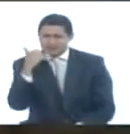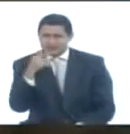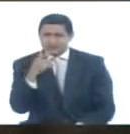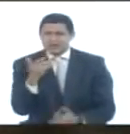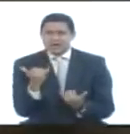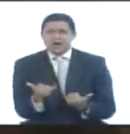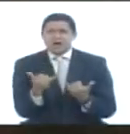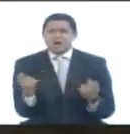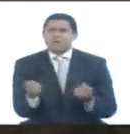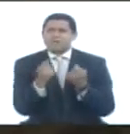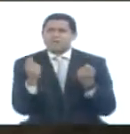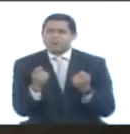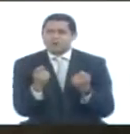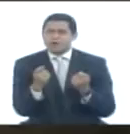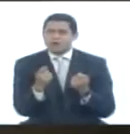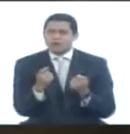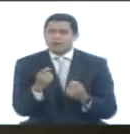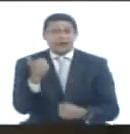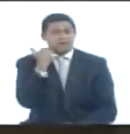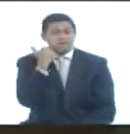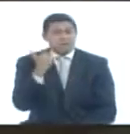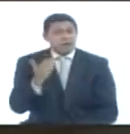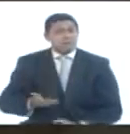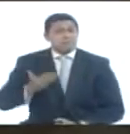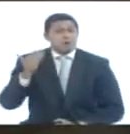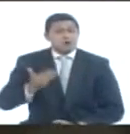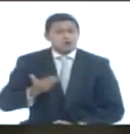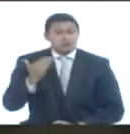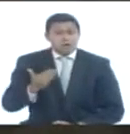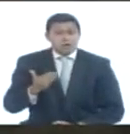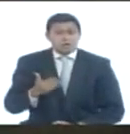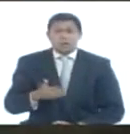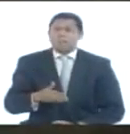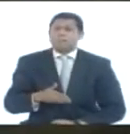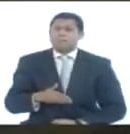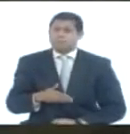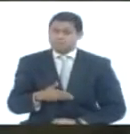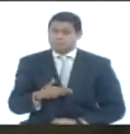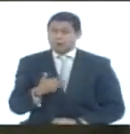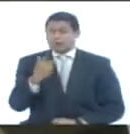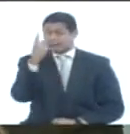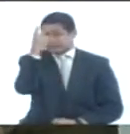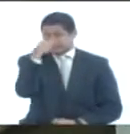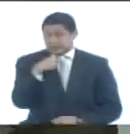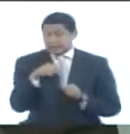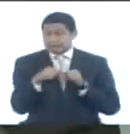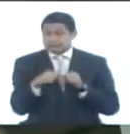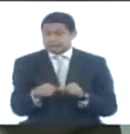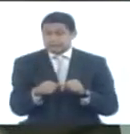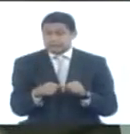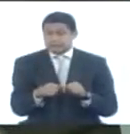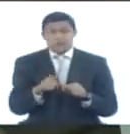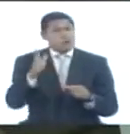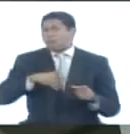este mismo programa, que es una de las patologías más importantes y que puede ocasionar ceguera permanente en lo que